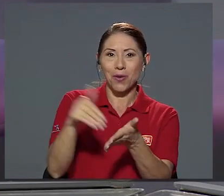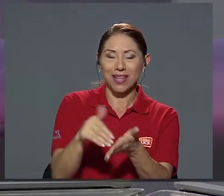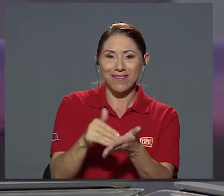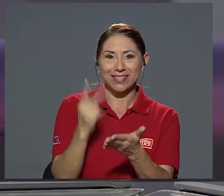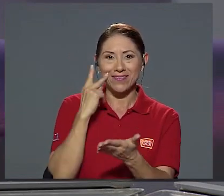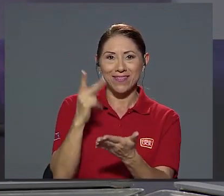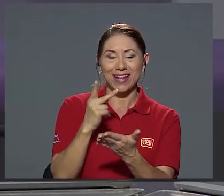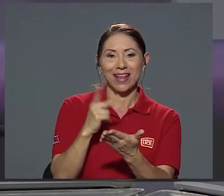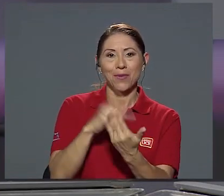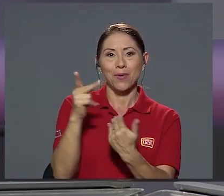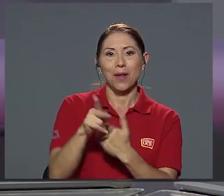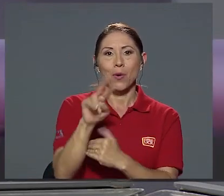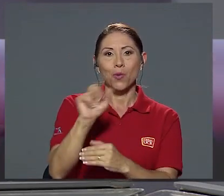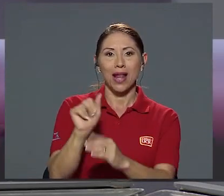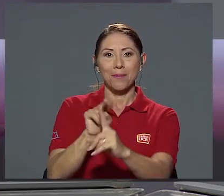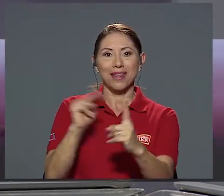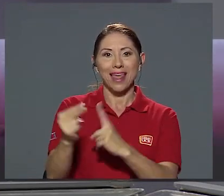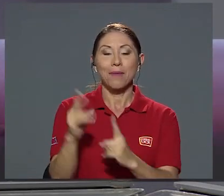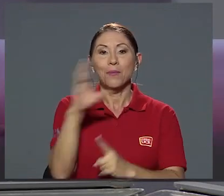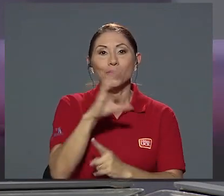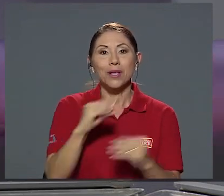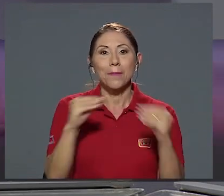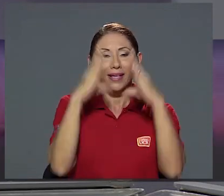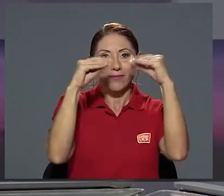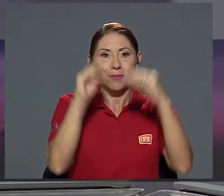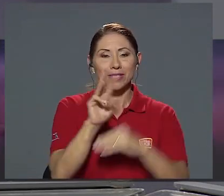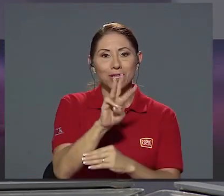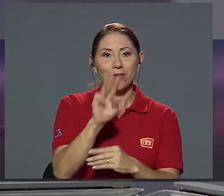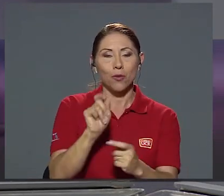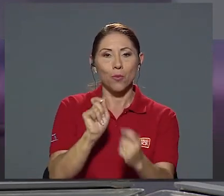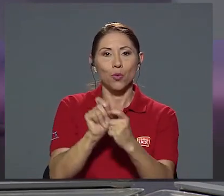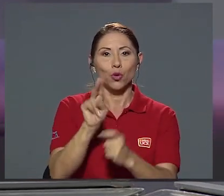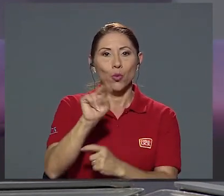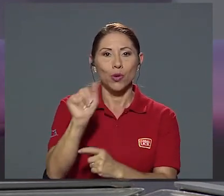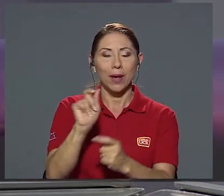por estar una vez más en Una Mirada. Busque más información en